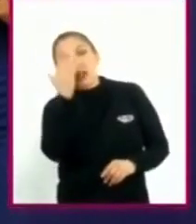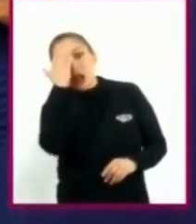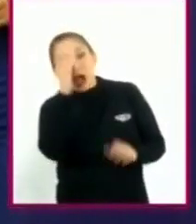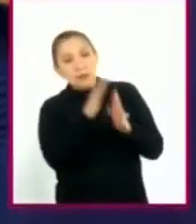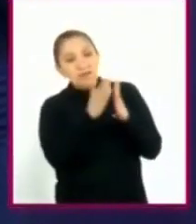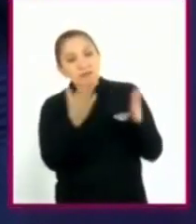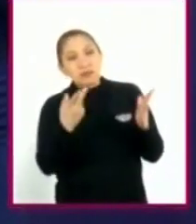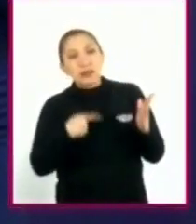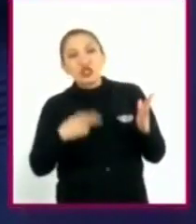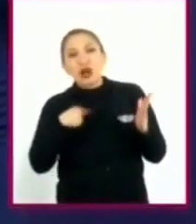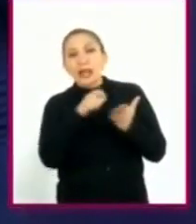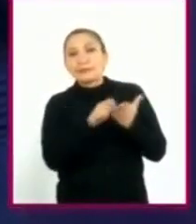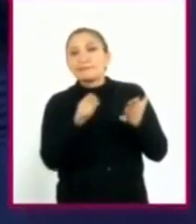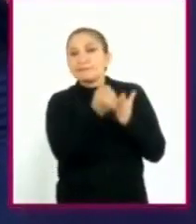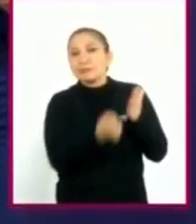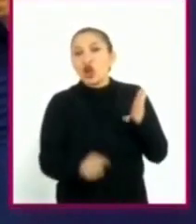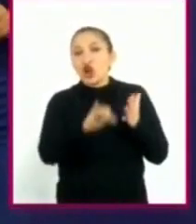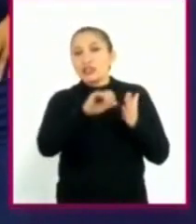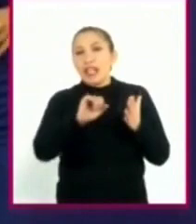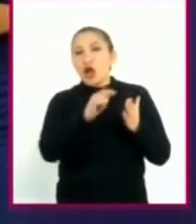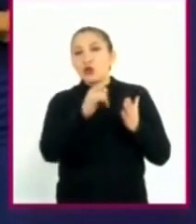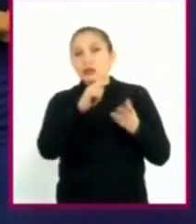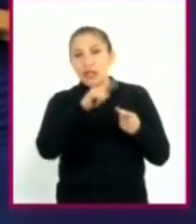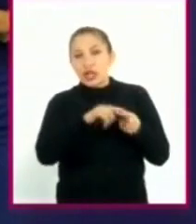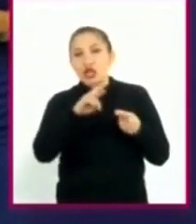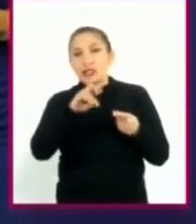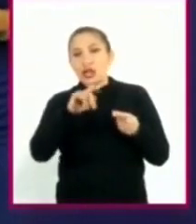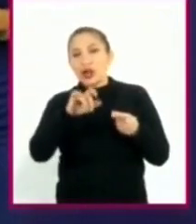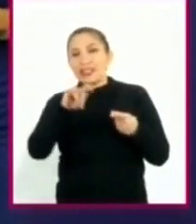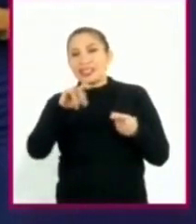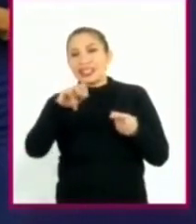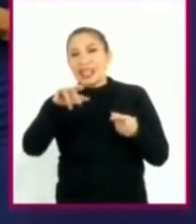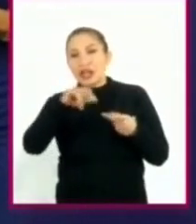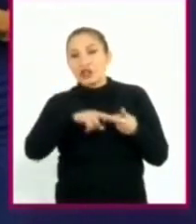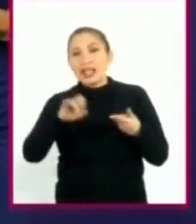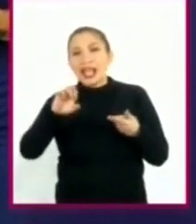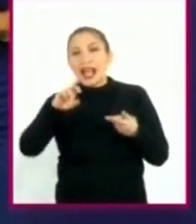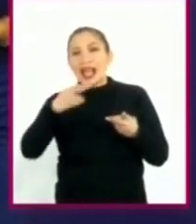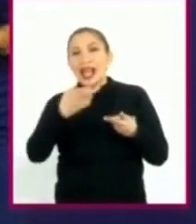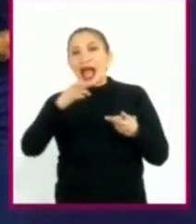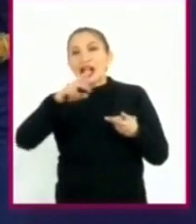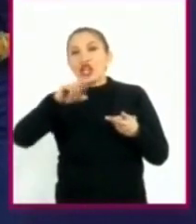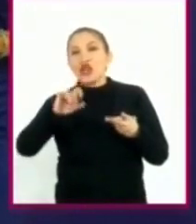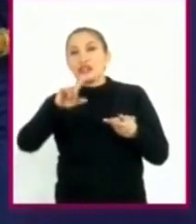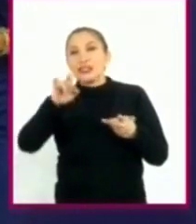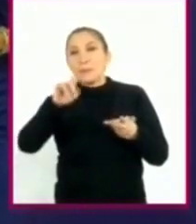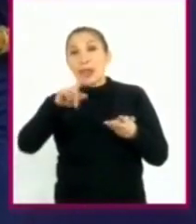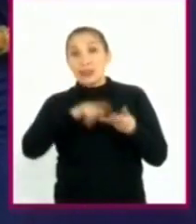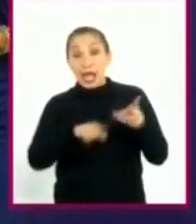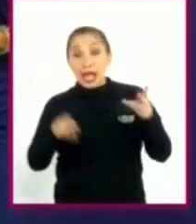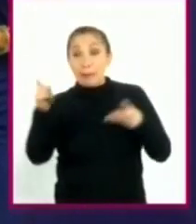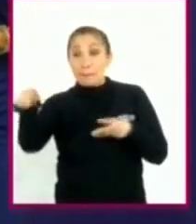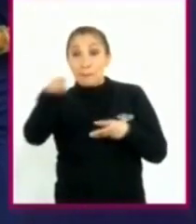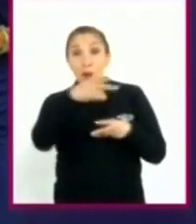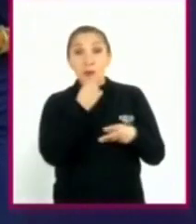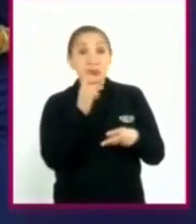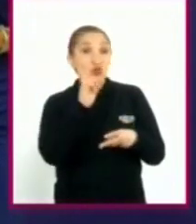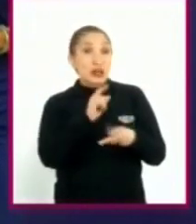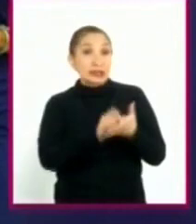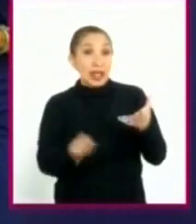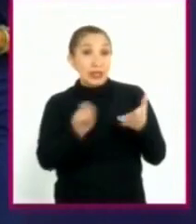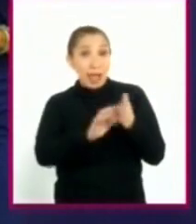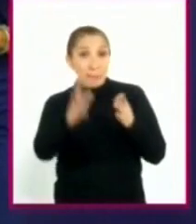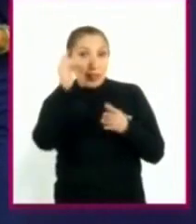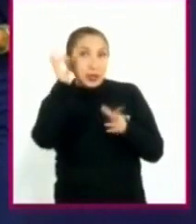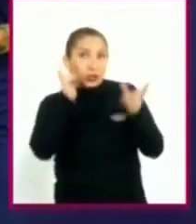obra de autoras y autores como José Agustín, Rosario Castellanos y Heraclio Cepeda. Las escritoras y escritores